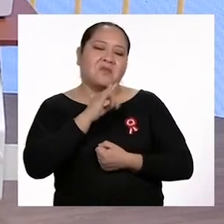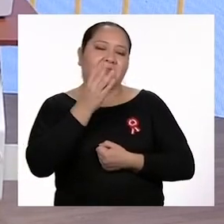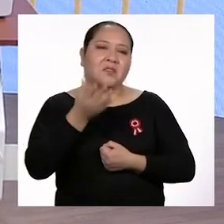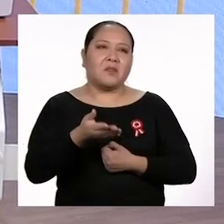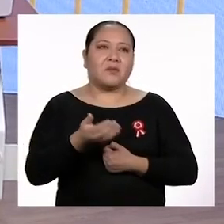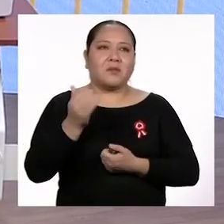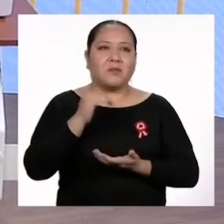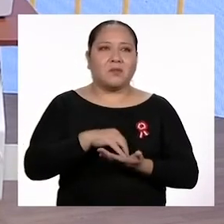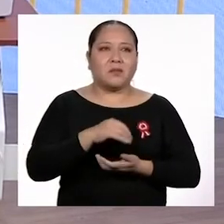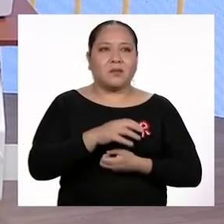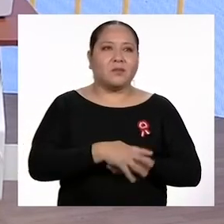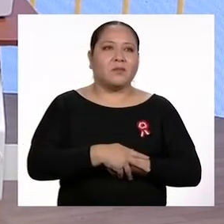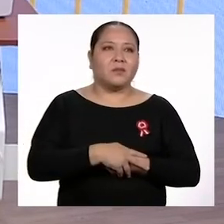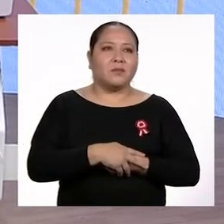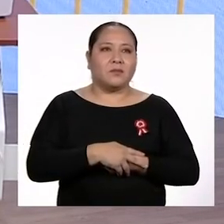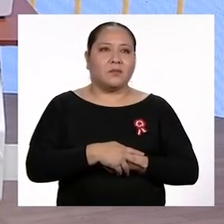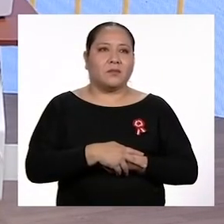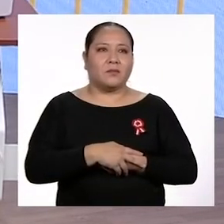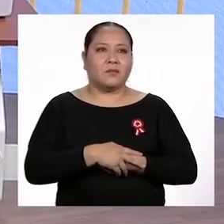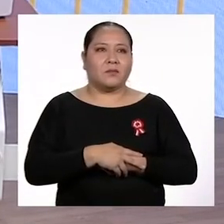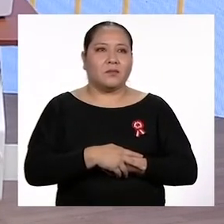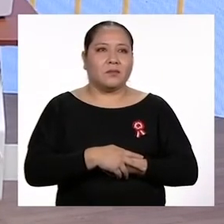usémoslo una vez más.